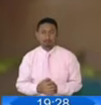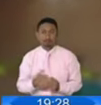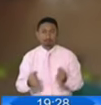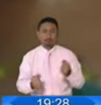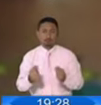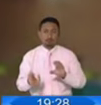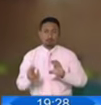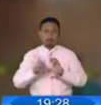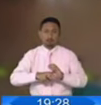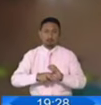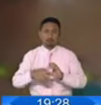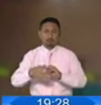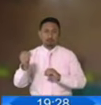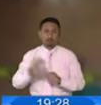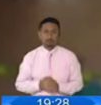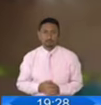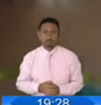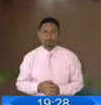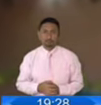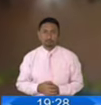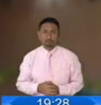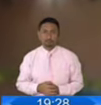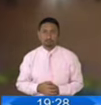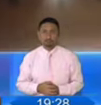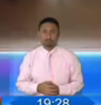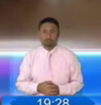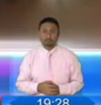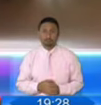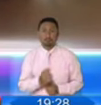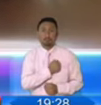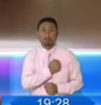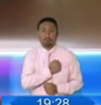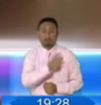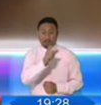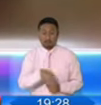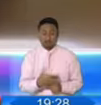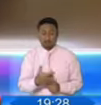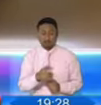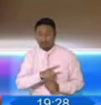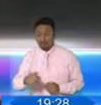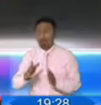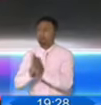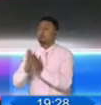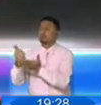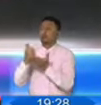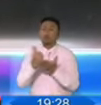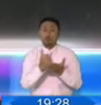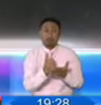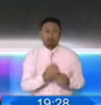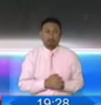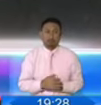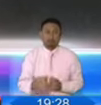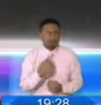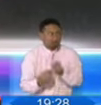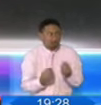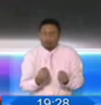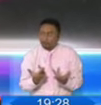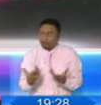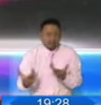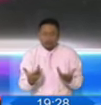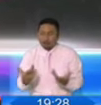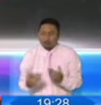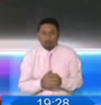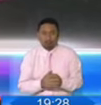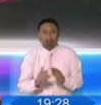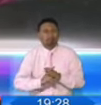auto. No, ellos huyeron porque la dueña de aquí salió a pedir auxilio. Se escurrió por allá, por la puerta de